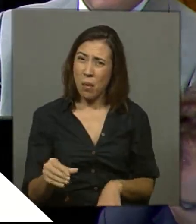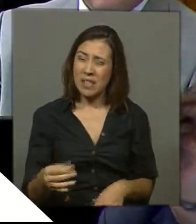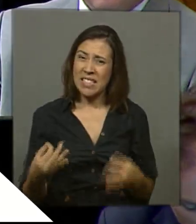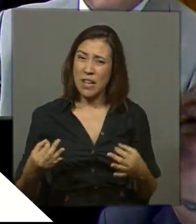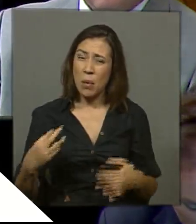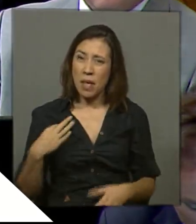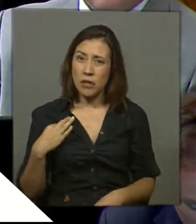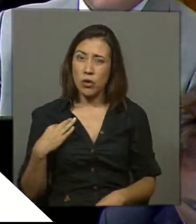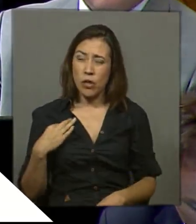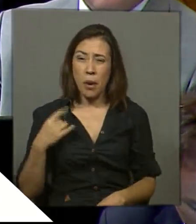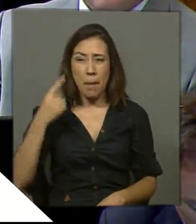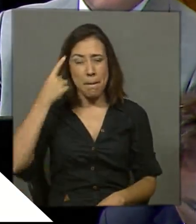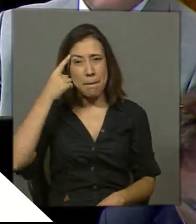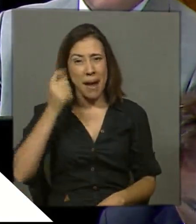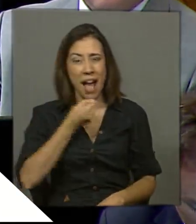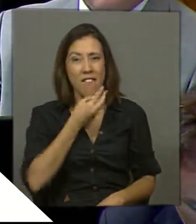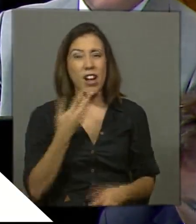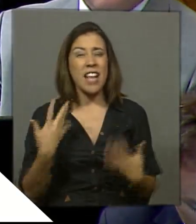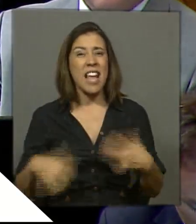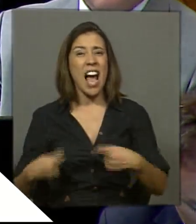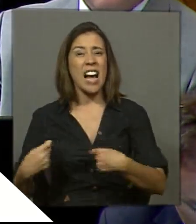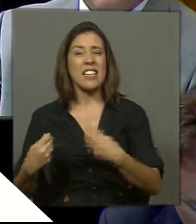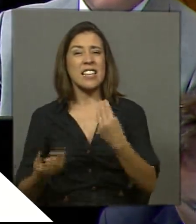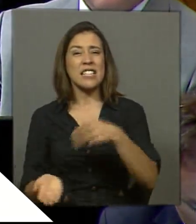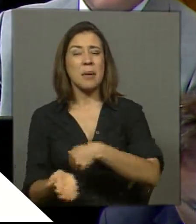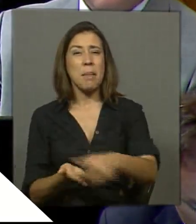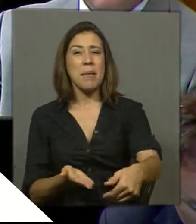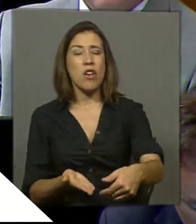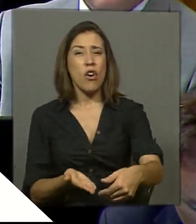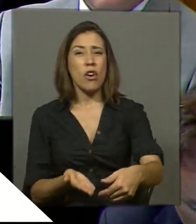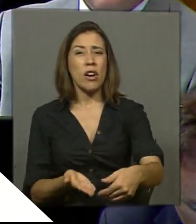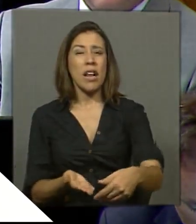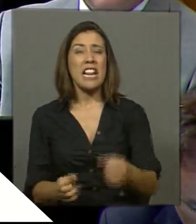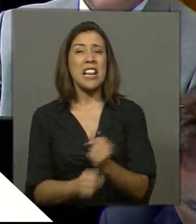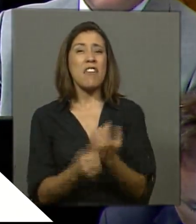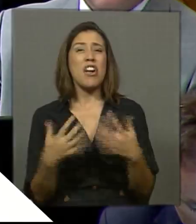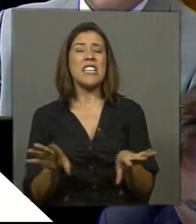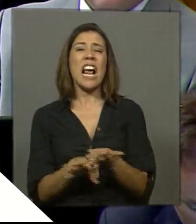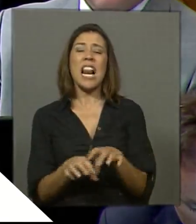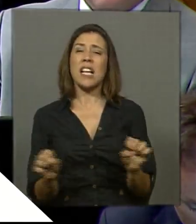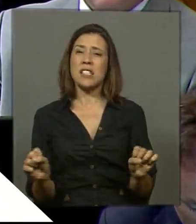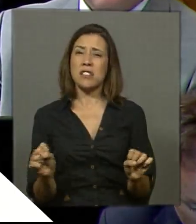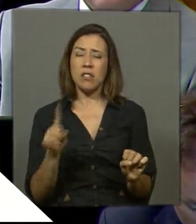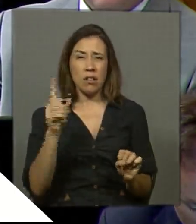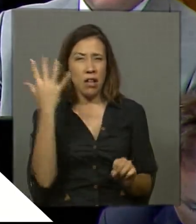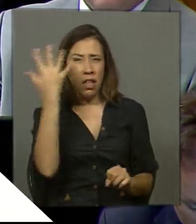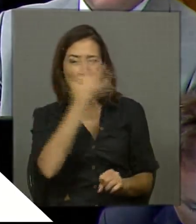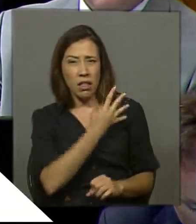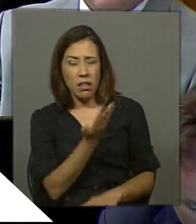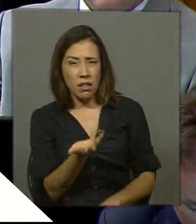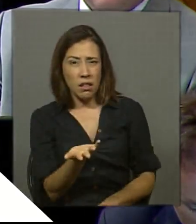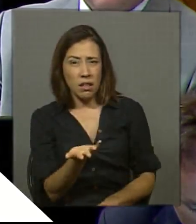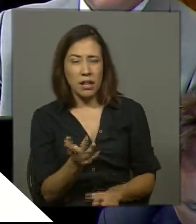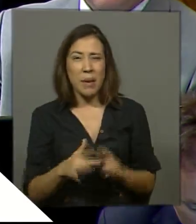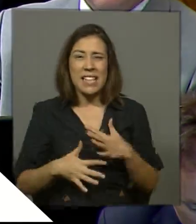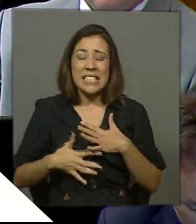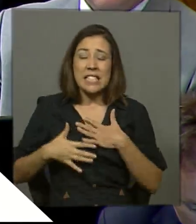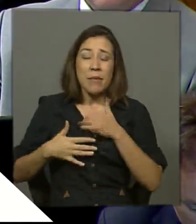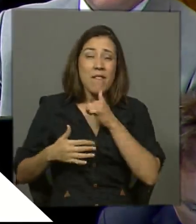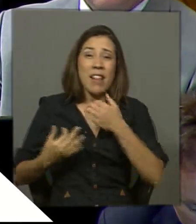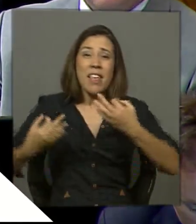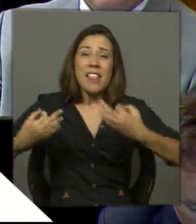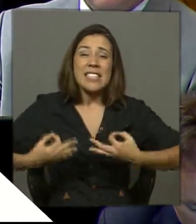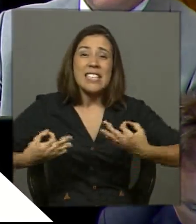Ciudadana como para decir que porque se gastaron 13,000 millones la pega está hecha no se da cuenta ministro que la sensación de